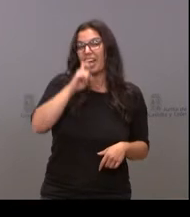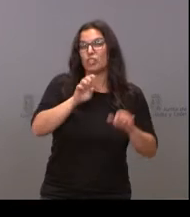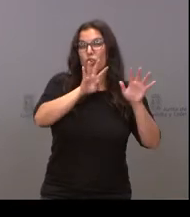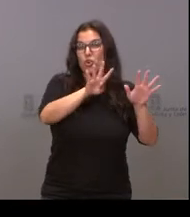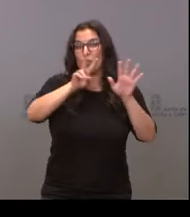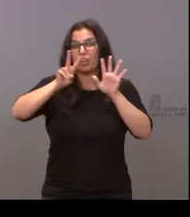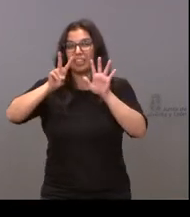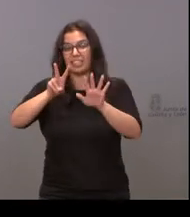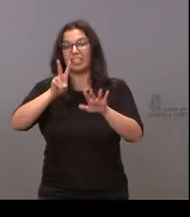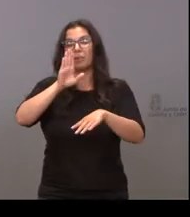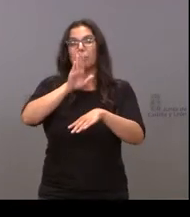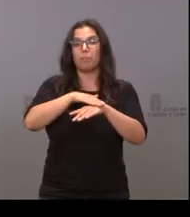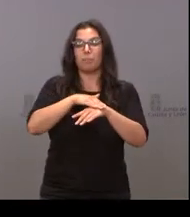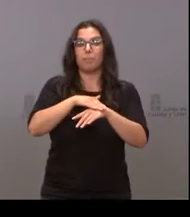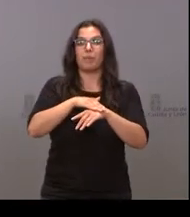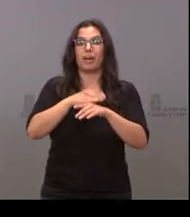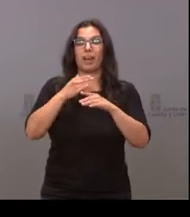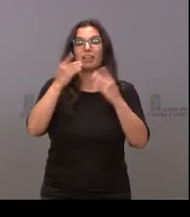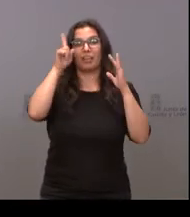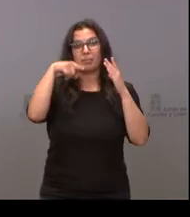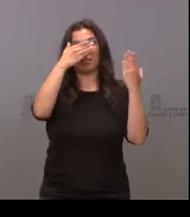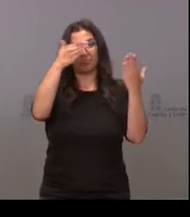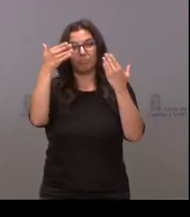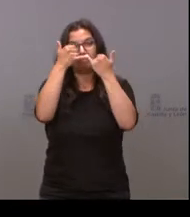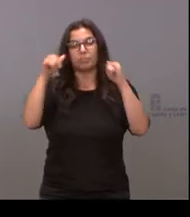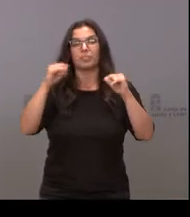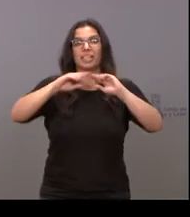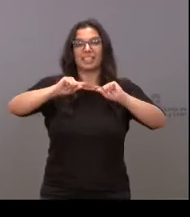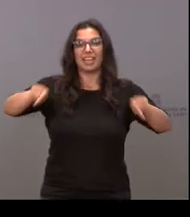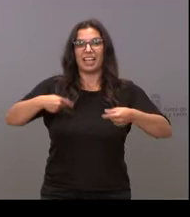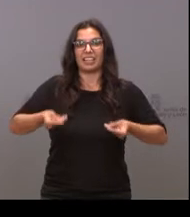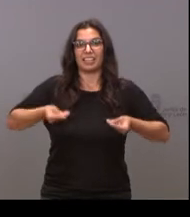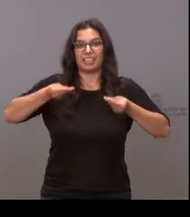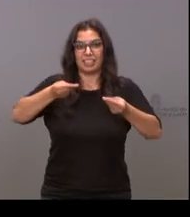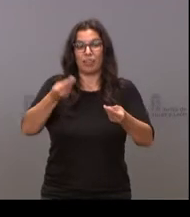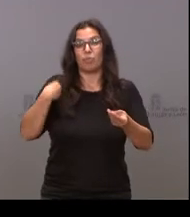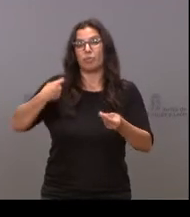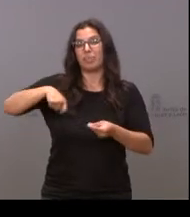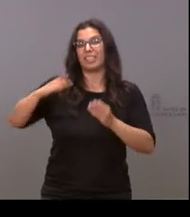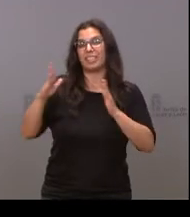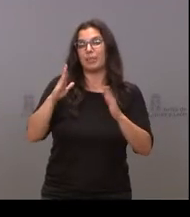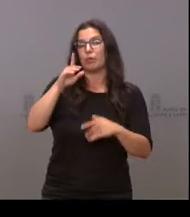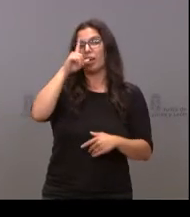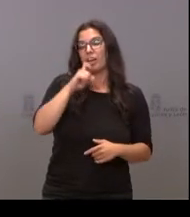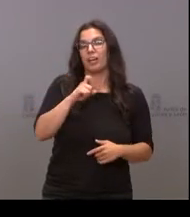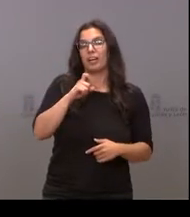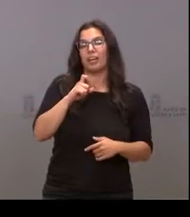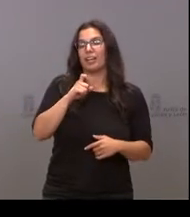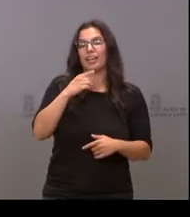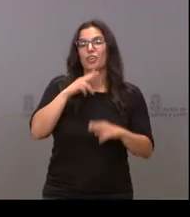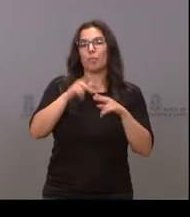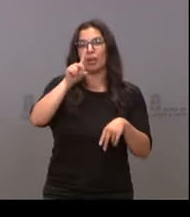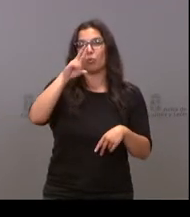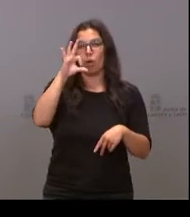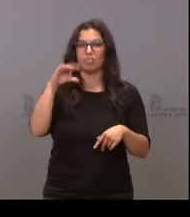para la conmemoración del tratado de alcañices pero juan josé lucas ya ha llovido por